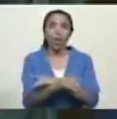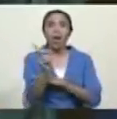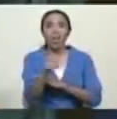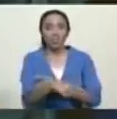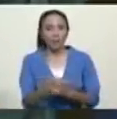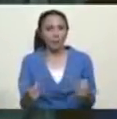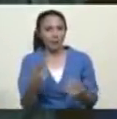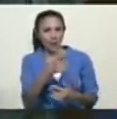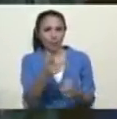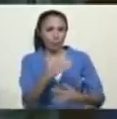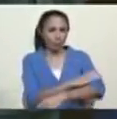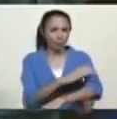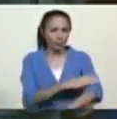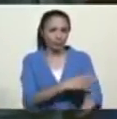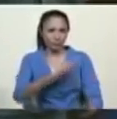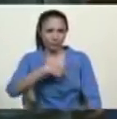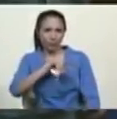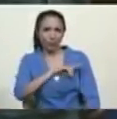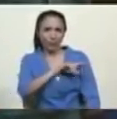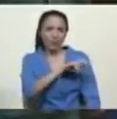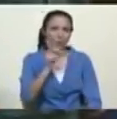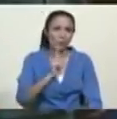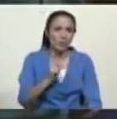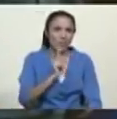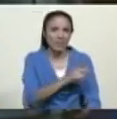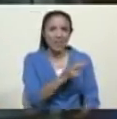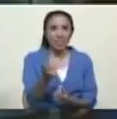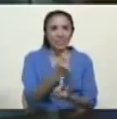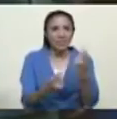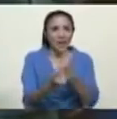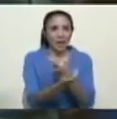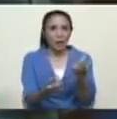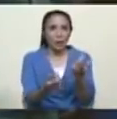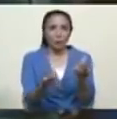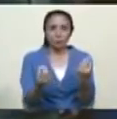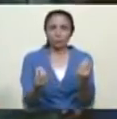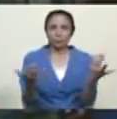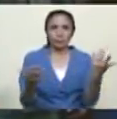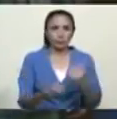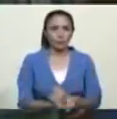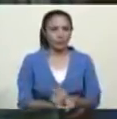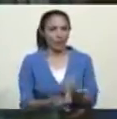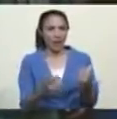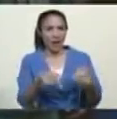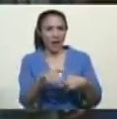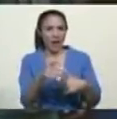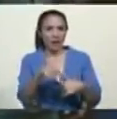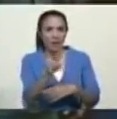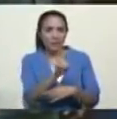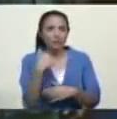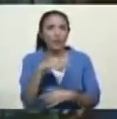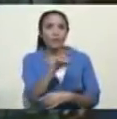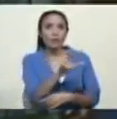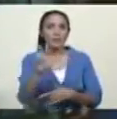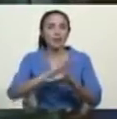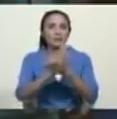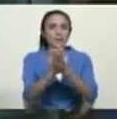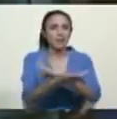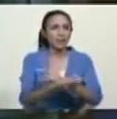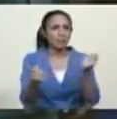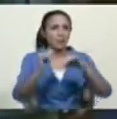por su fuerza, por los recursos que gastaron. De decir que en Venezuela el 23 se acababa